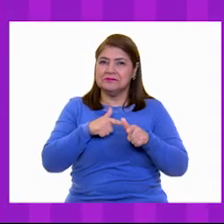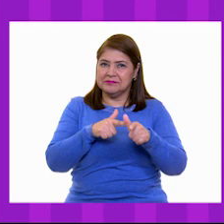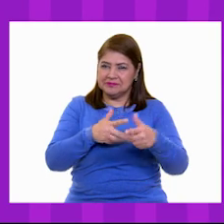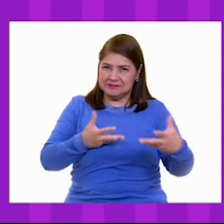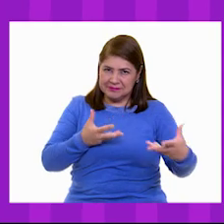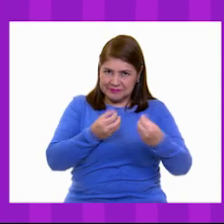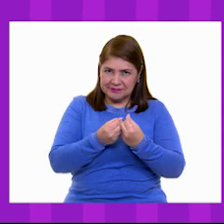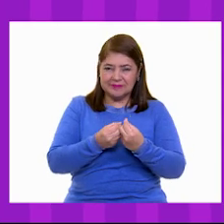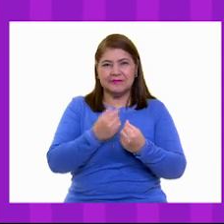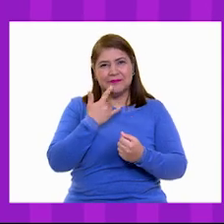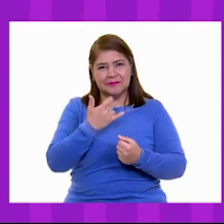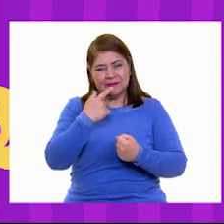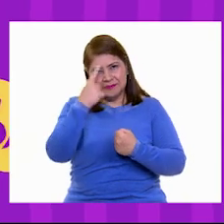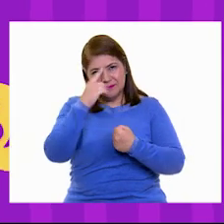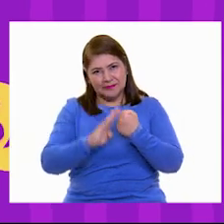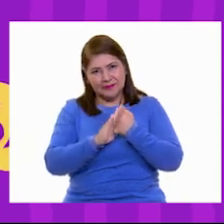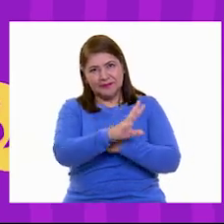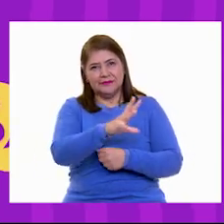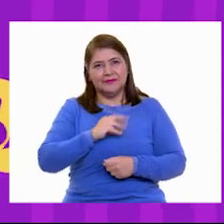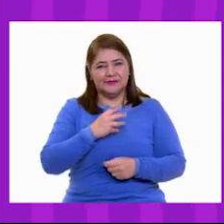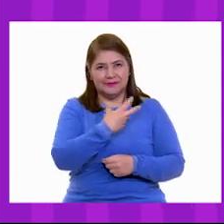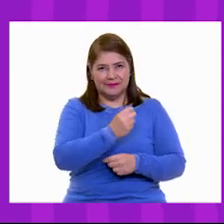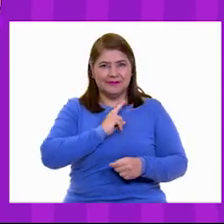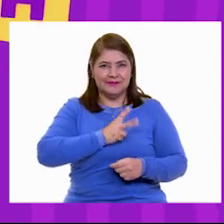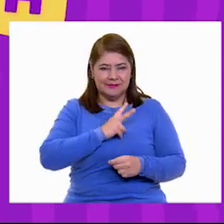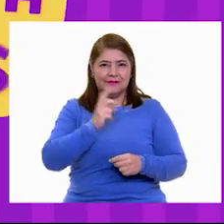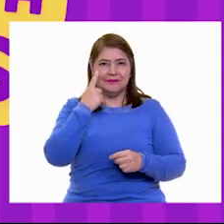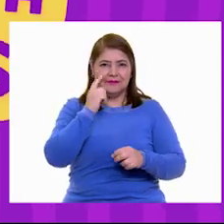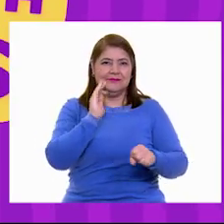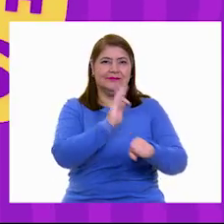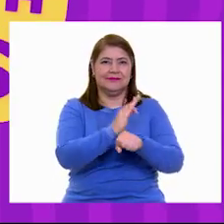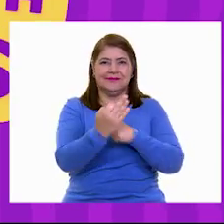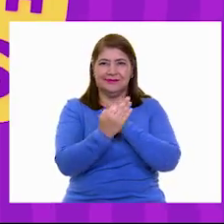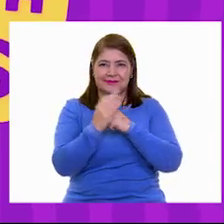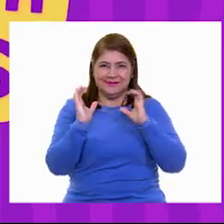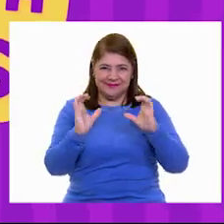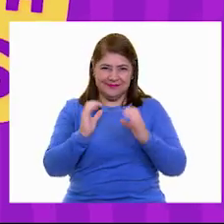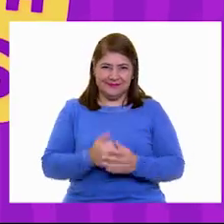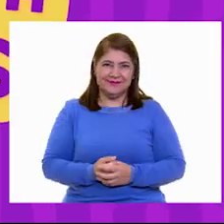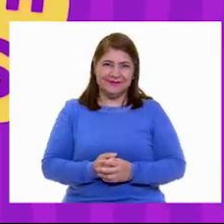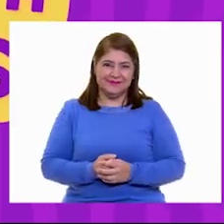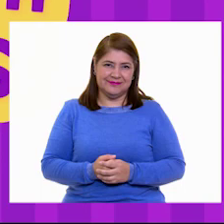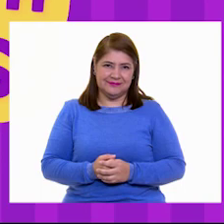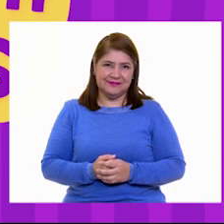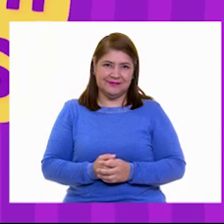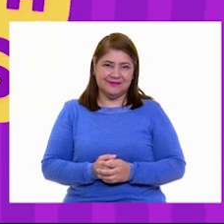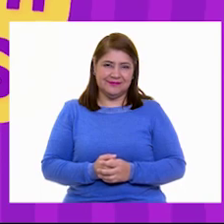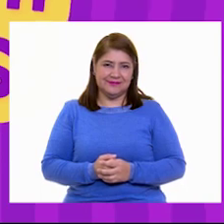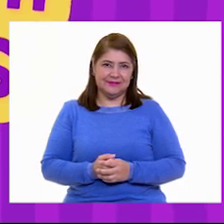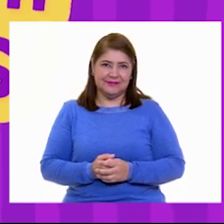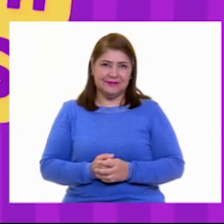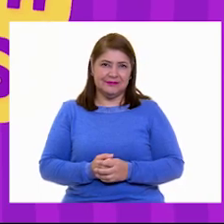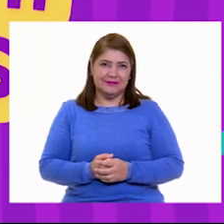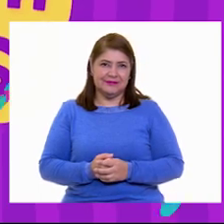Sigamos luchando juntos contra este virus, cuidándonos los unos a los otros.